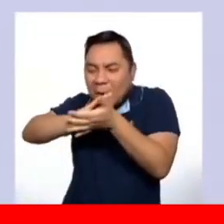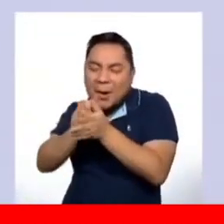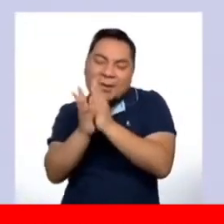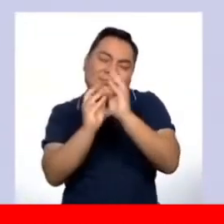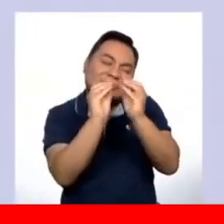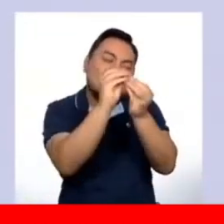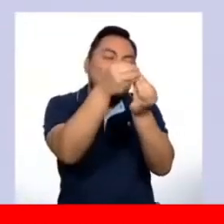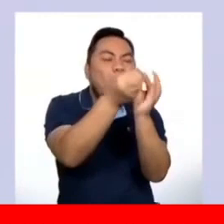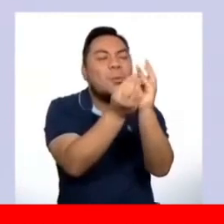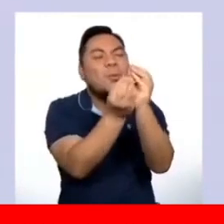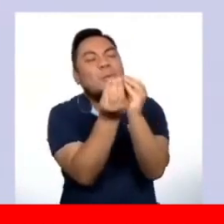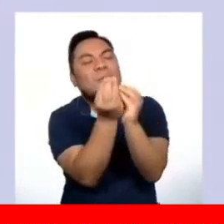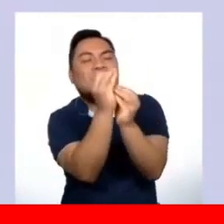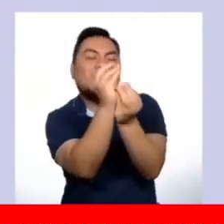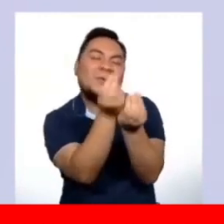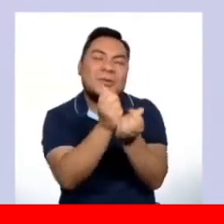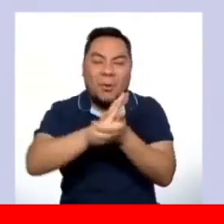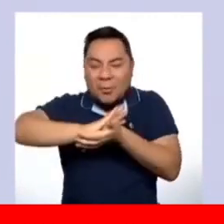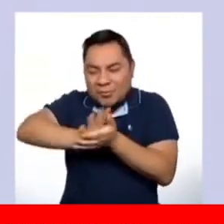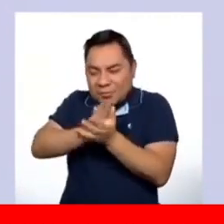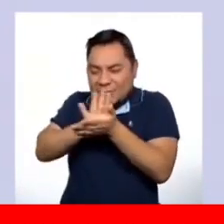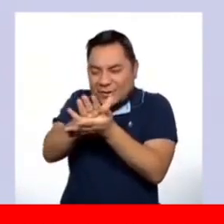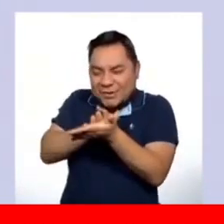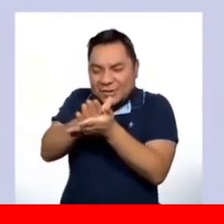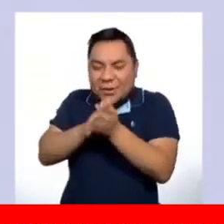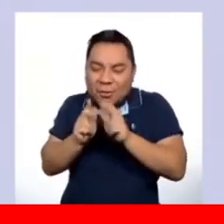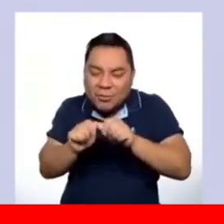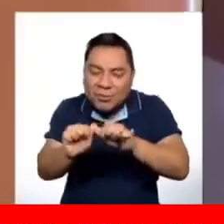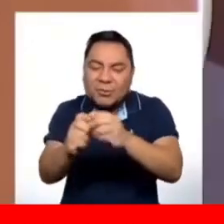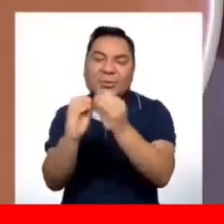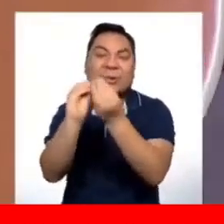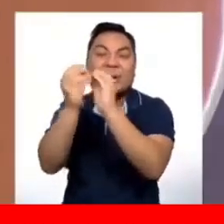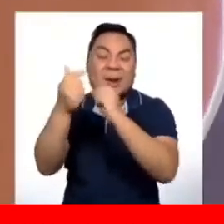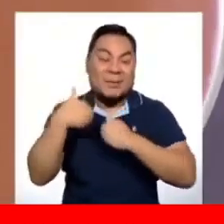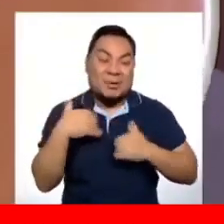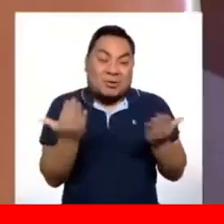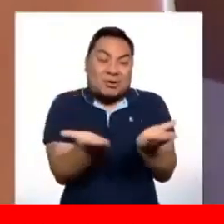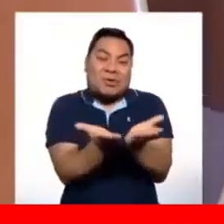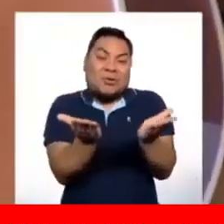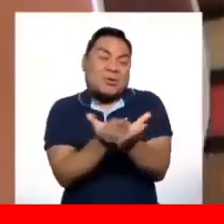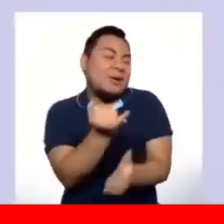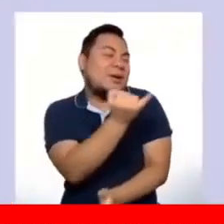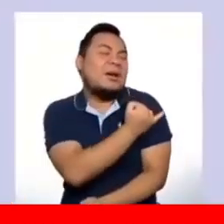Con mi plastilina, en mi jardín. Muchas cosas